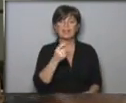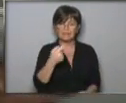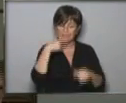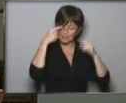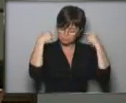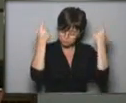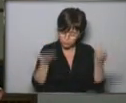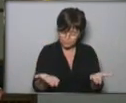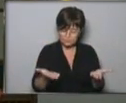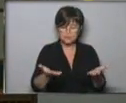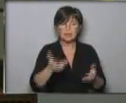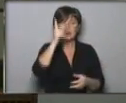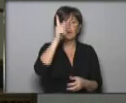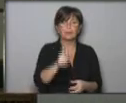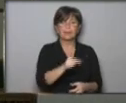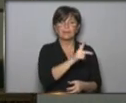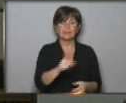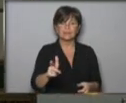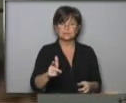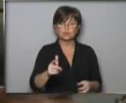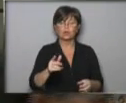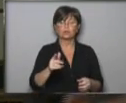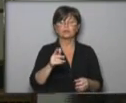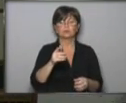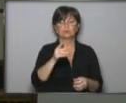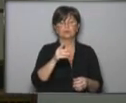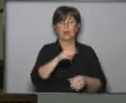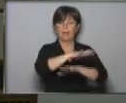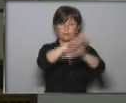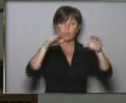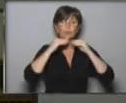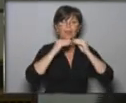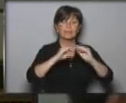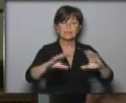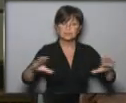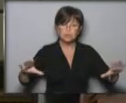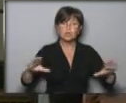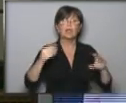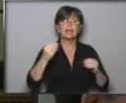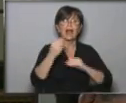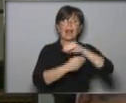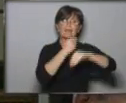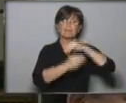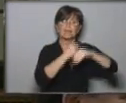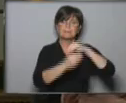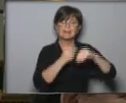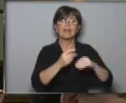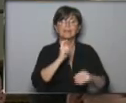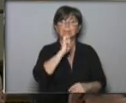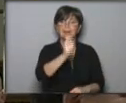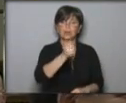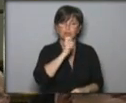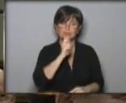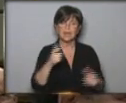su bendición muy calurosamente y extensiva a las familias de los periodistas